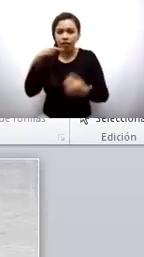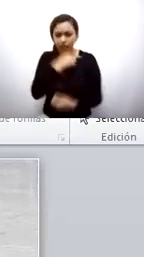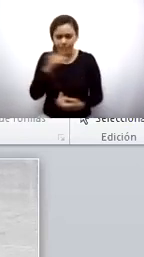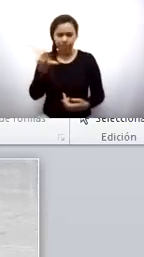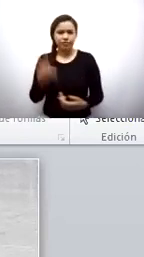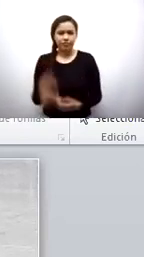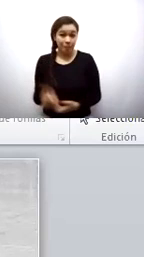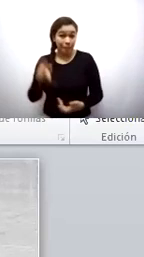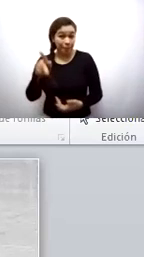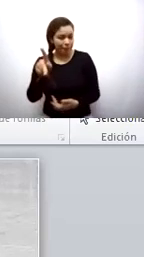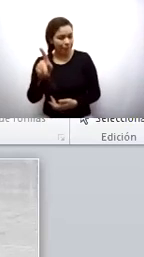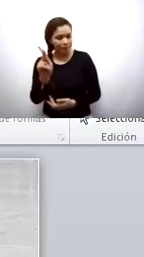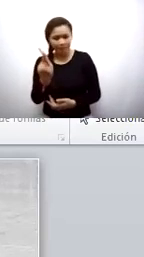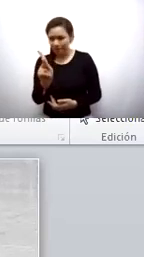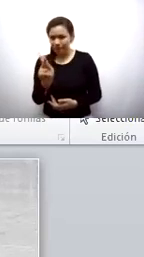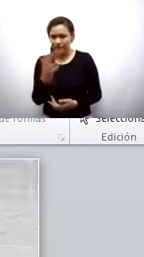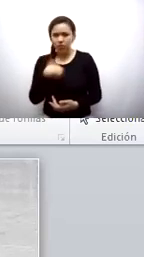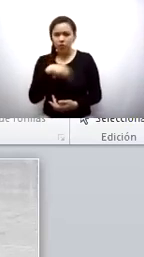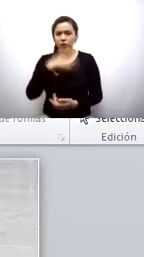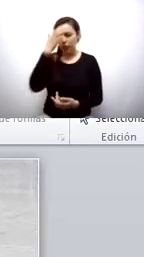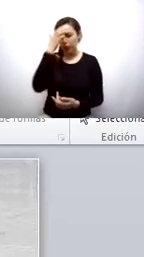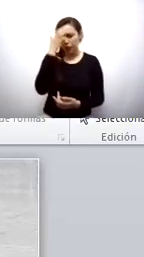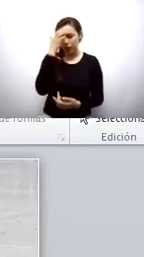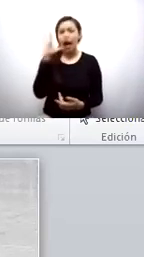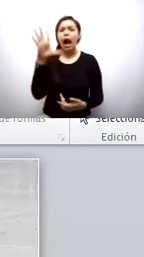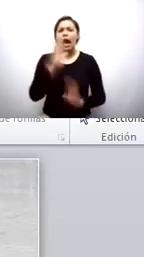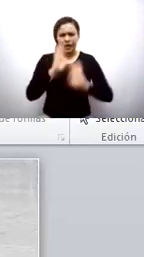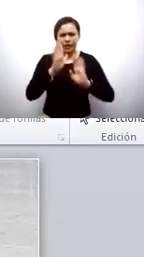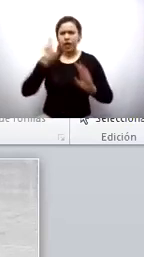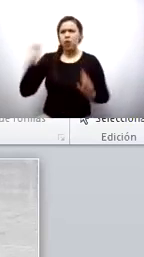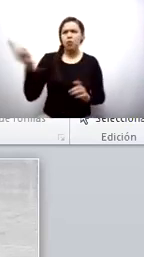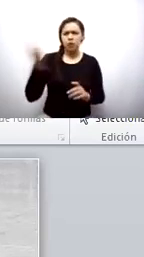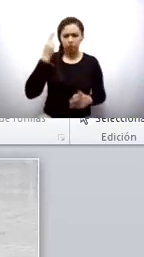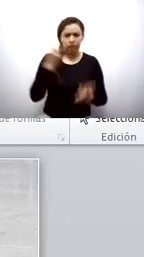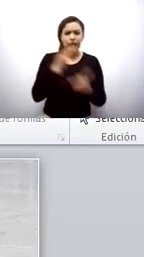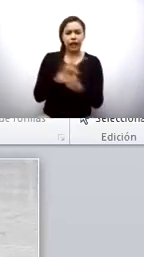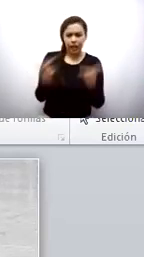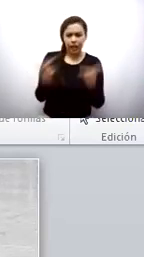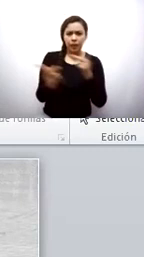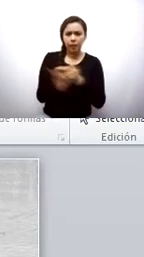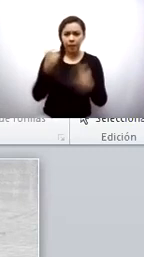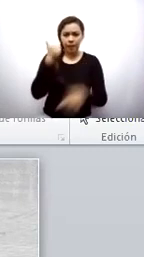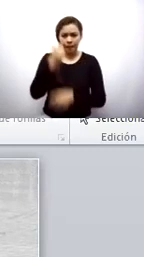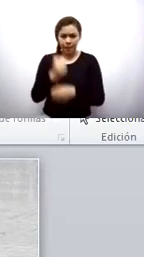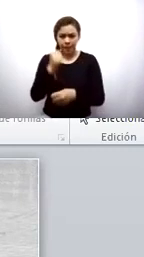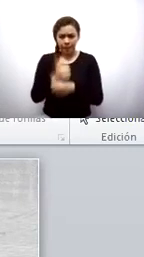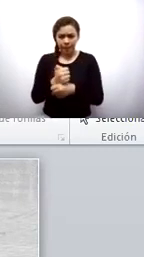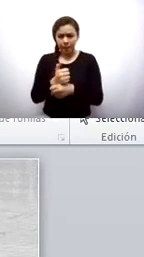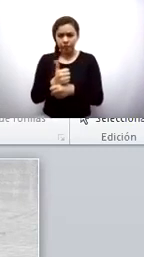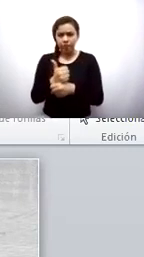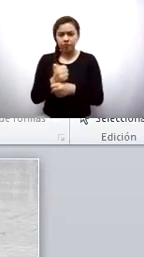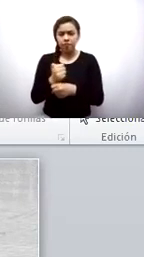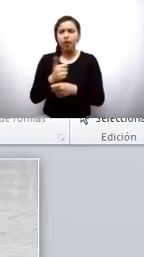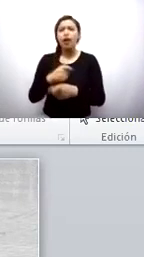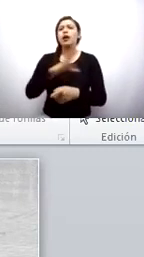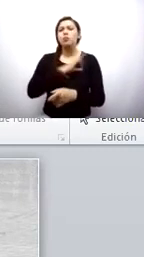embargo, ustedes y nosotros reconocemos que hay universidades, que hay preparatorias, que hay primaria que se puede brindar a distancia. Tenemos,